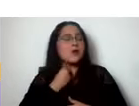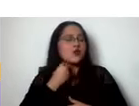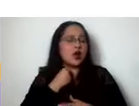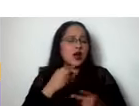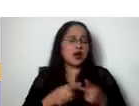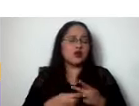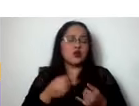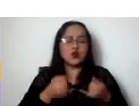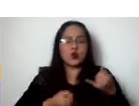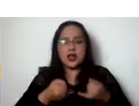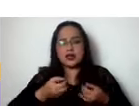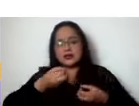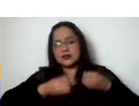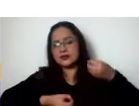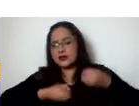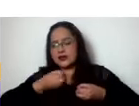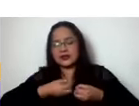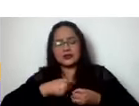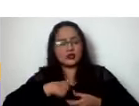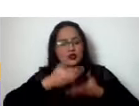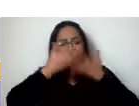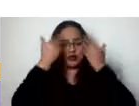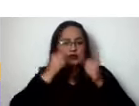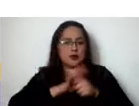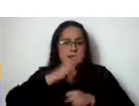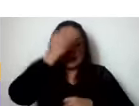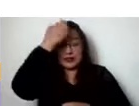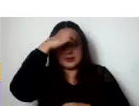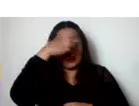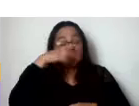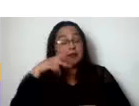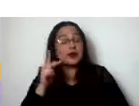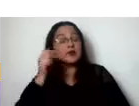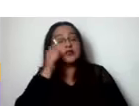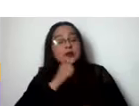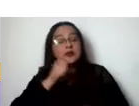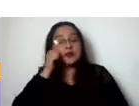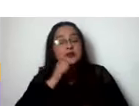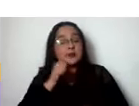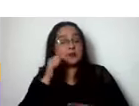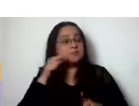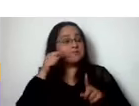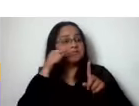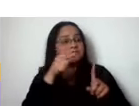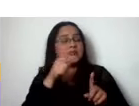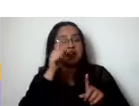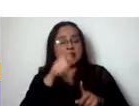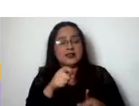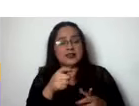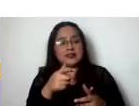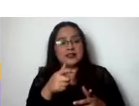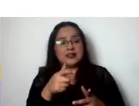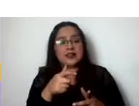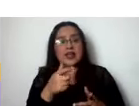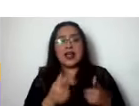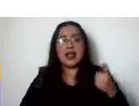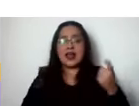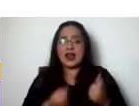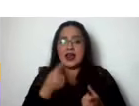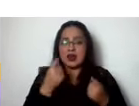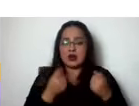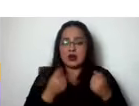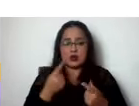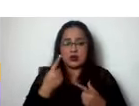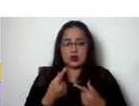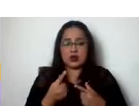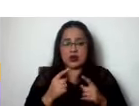los jueces, etcétera, pero sí creo que hay que dar lugar siempre a que no hay verdades